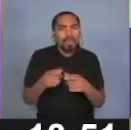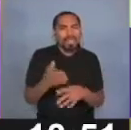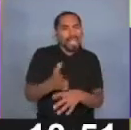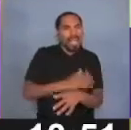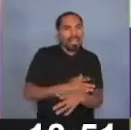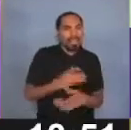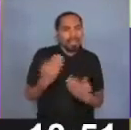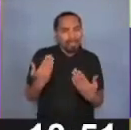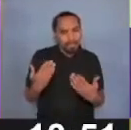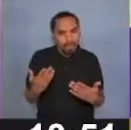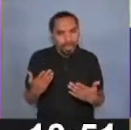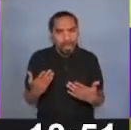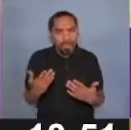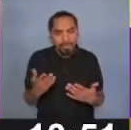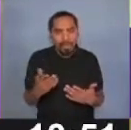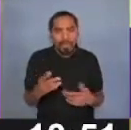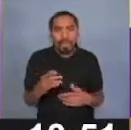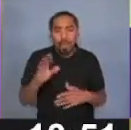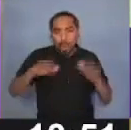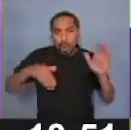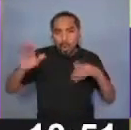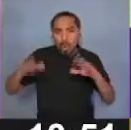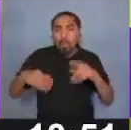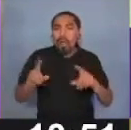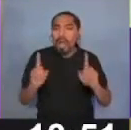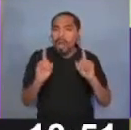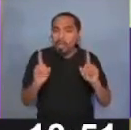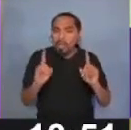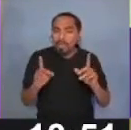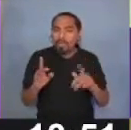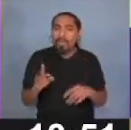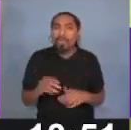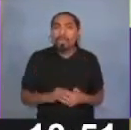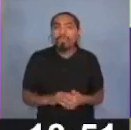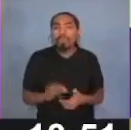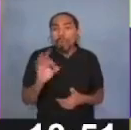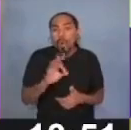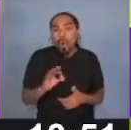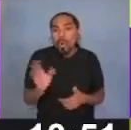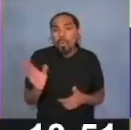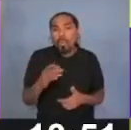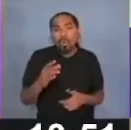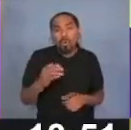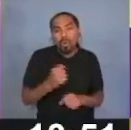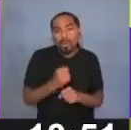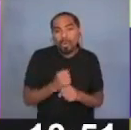convocarían a los docentes? Si también los dirigentes también pedirían alguna reunión, ¿se convocaría al diálogo? Bueno,